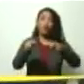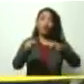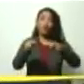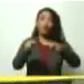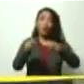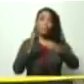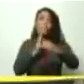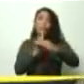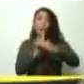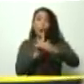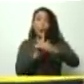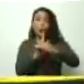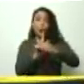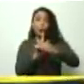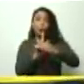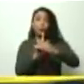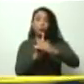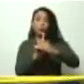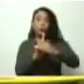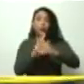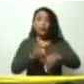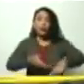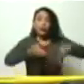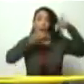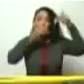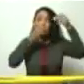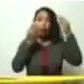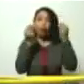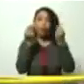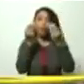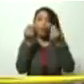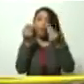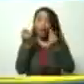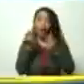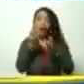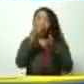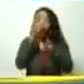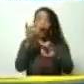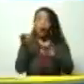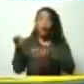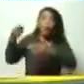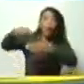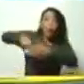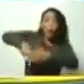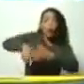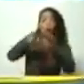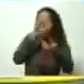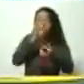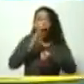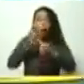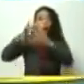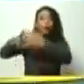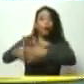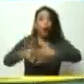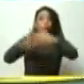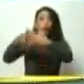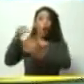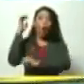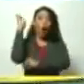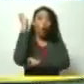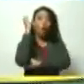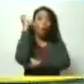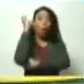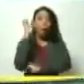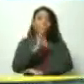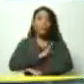congelados, secuestrados en cuentas bancarias de Estados Unidos y de Europa que